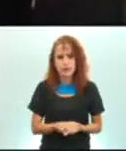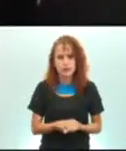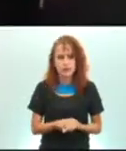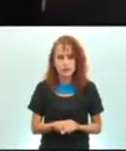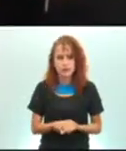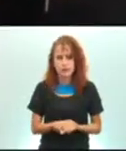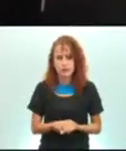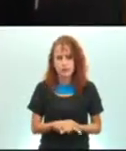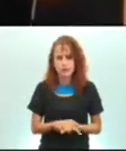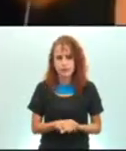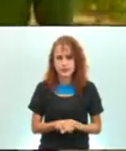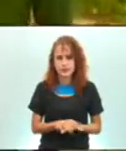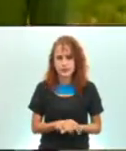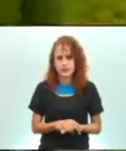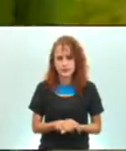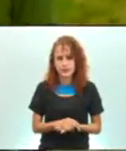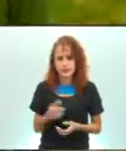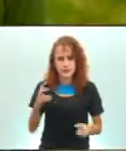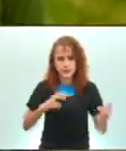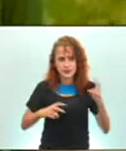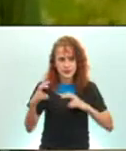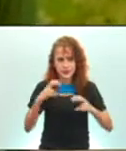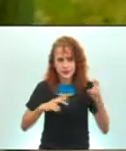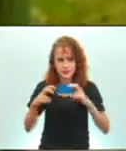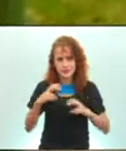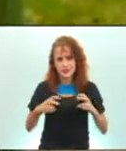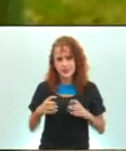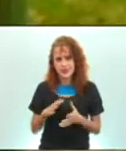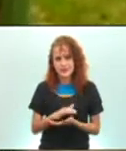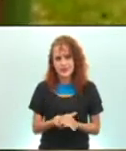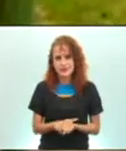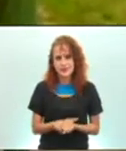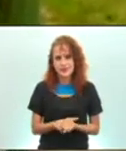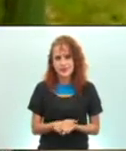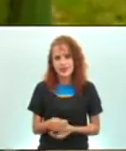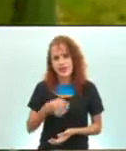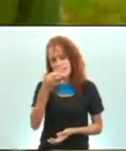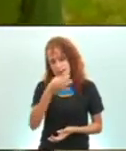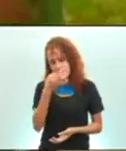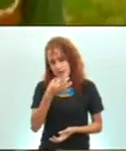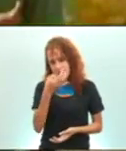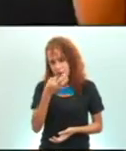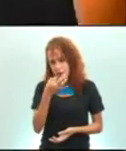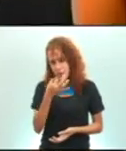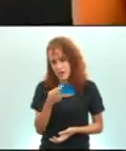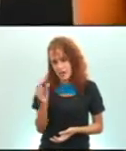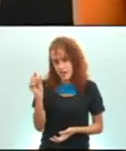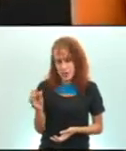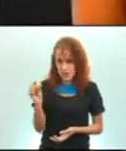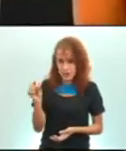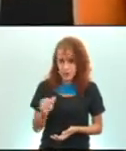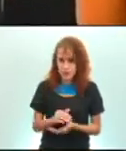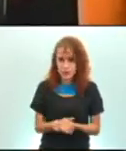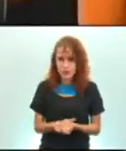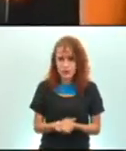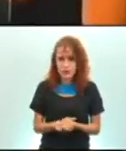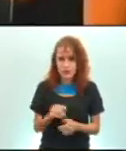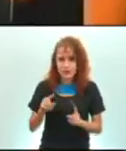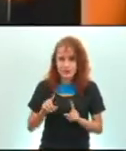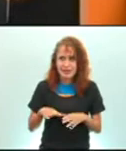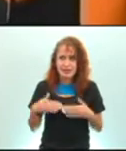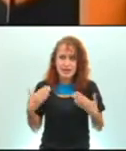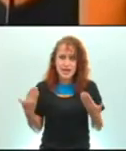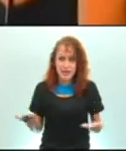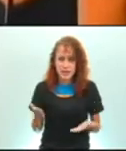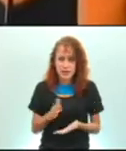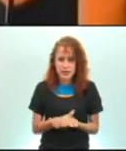de todos. Los investigadores del Instituto de Oceanología les explican a los infractores las